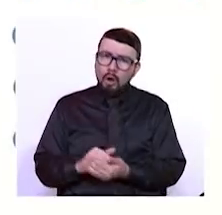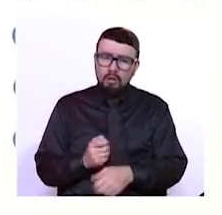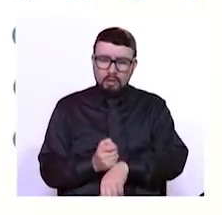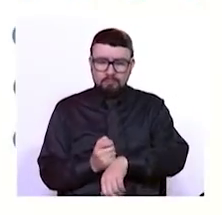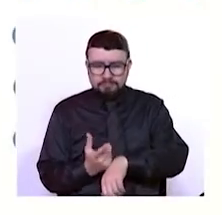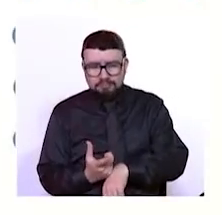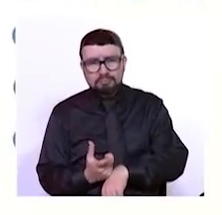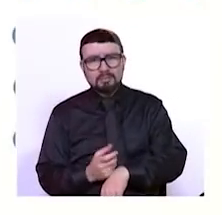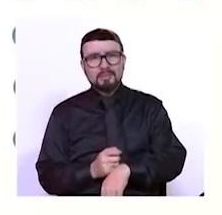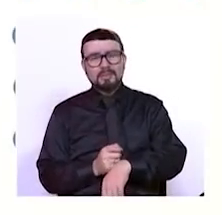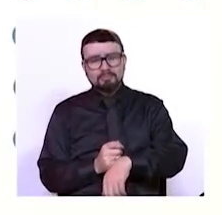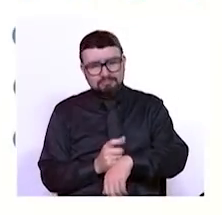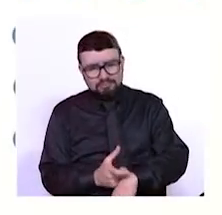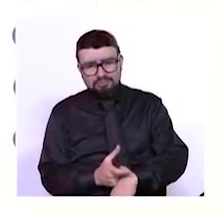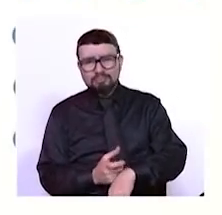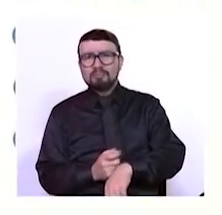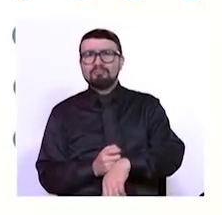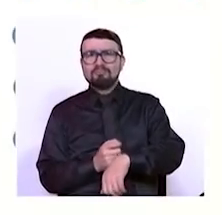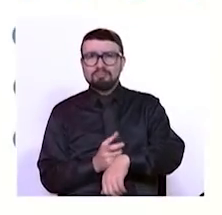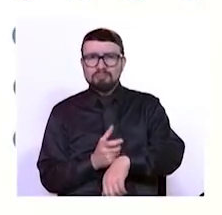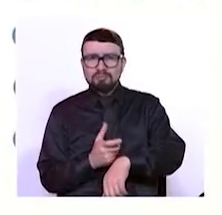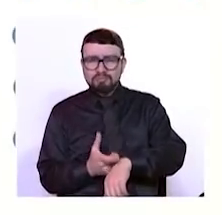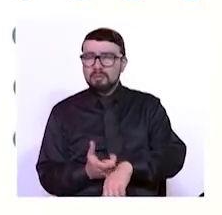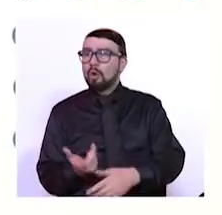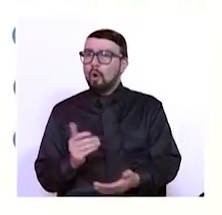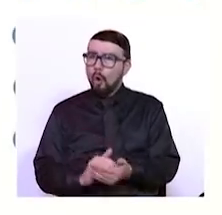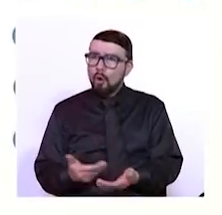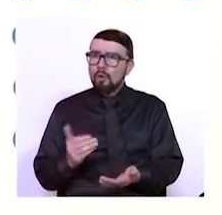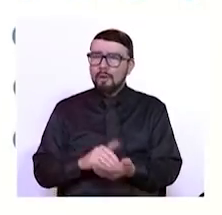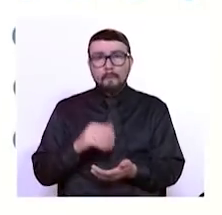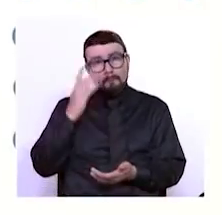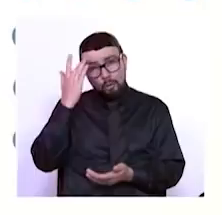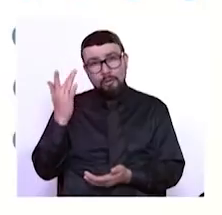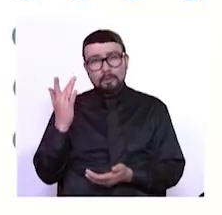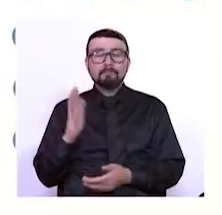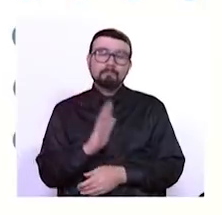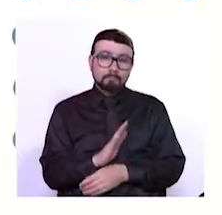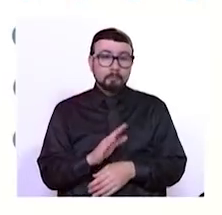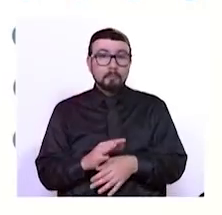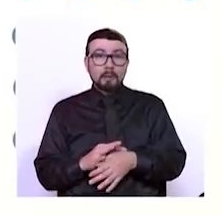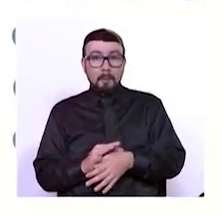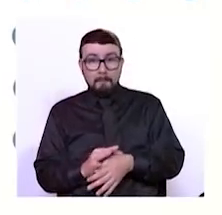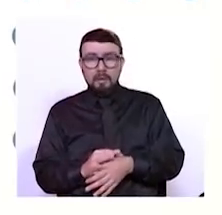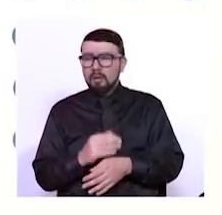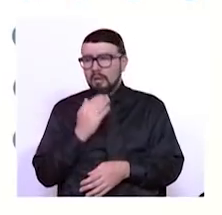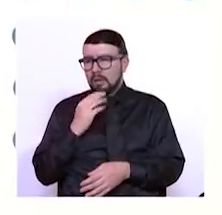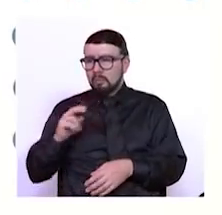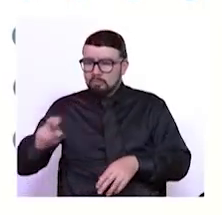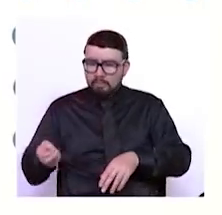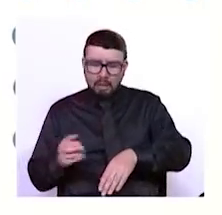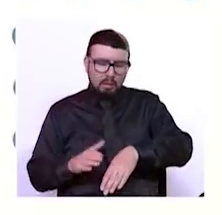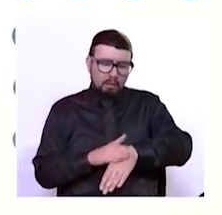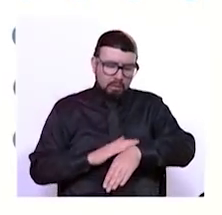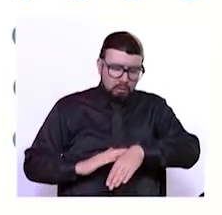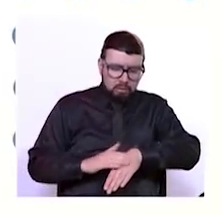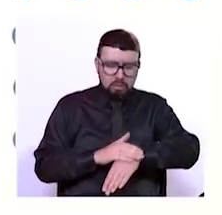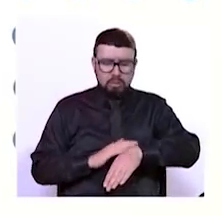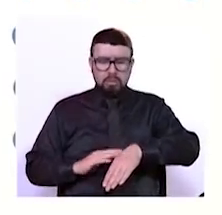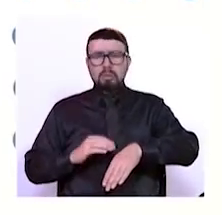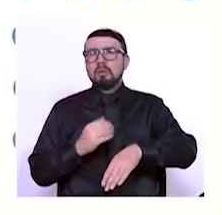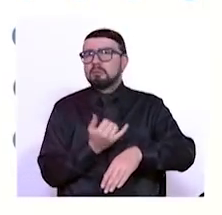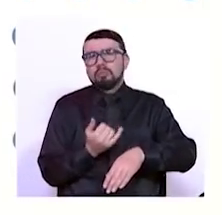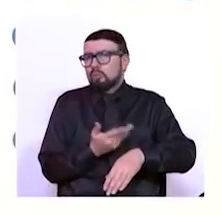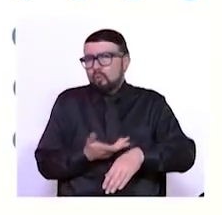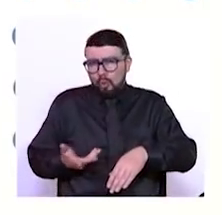¿por qué se vuelven a abrir? Porque, como he dicho, la piel vuelve y con algunos medicamentos, cremas,